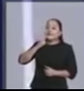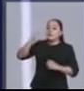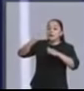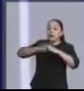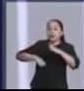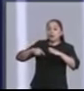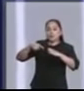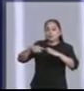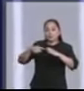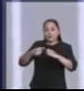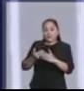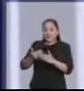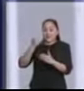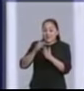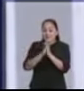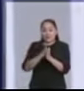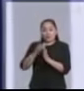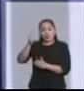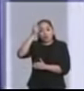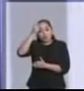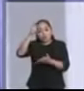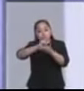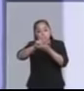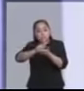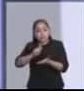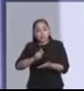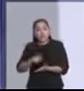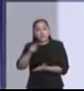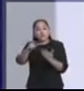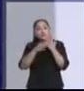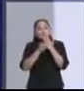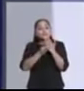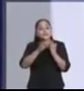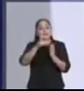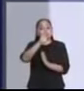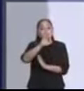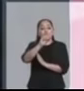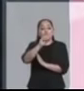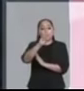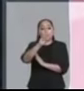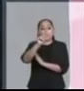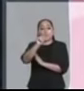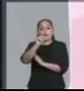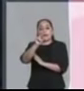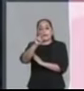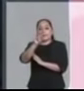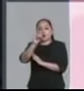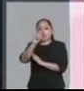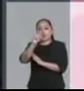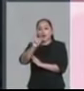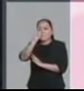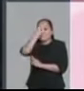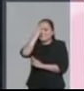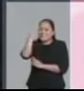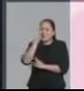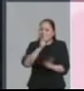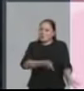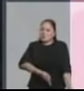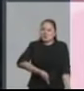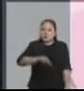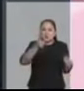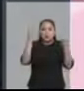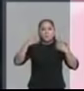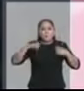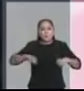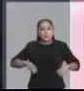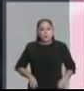libro? Lo escribiste tú. Y dices que el Fobaproa fue el saqueo más grande de la historia desde que, digamos, existe